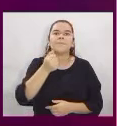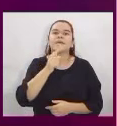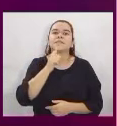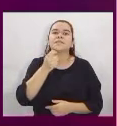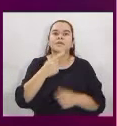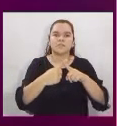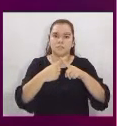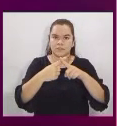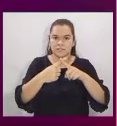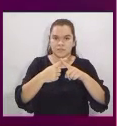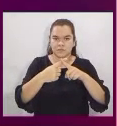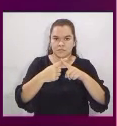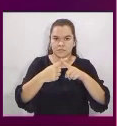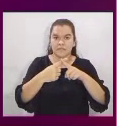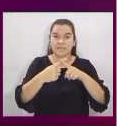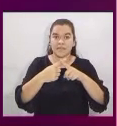facebook.com/Gepatax.